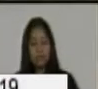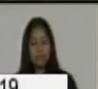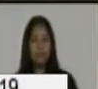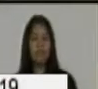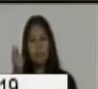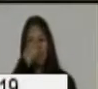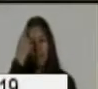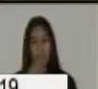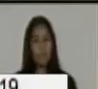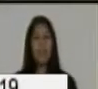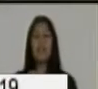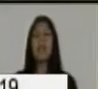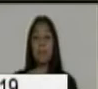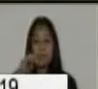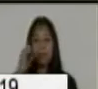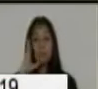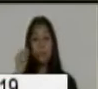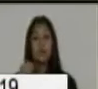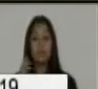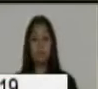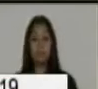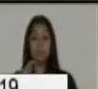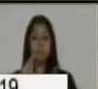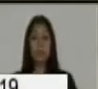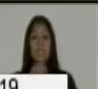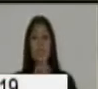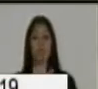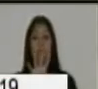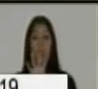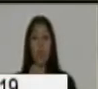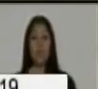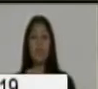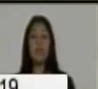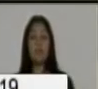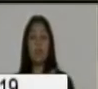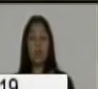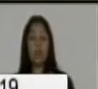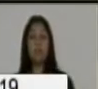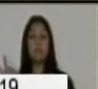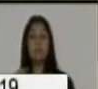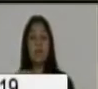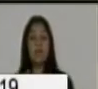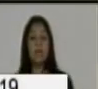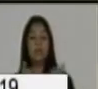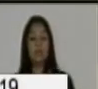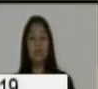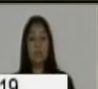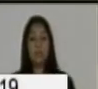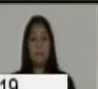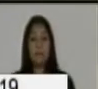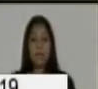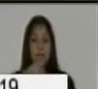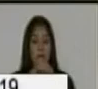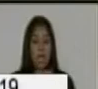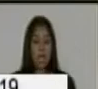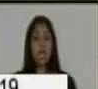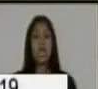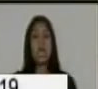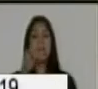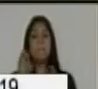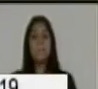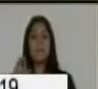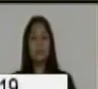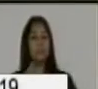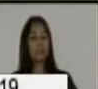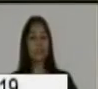porque vamos a destinar 150 millones de quetzales para que las OPFs contraten gente en cada lugar y